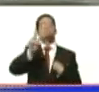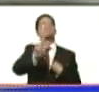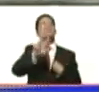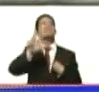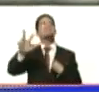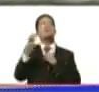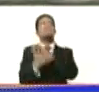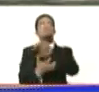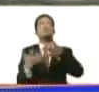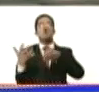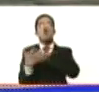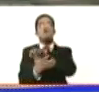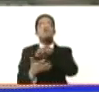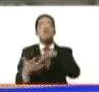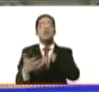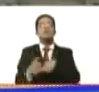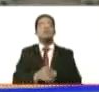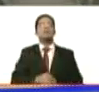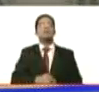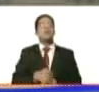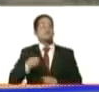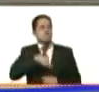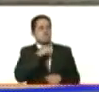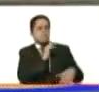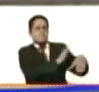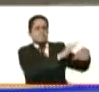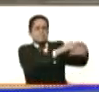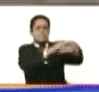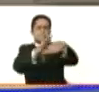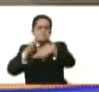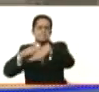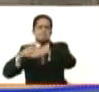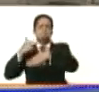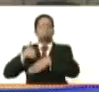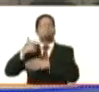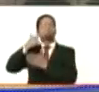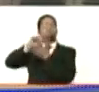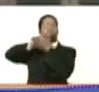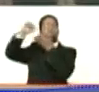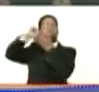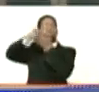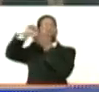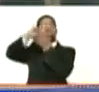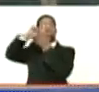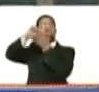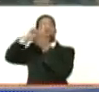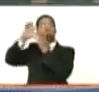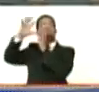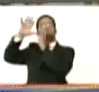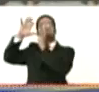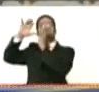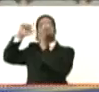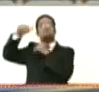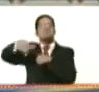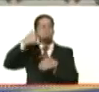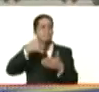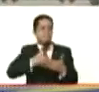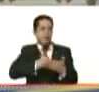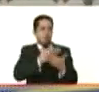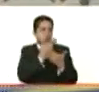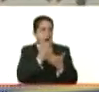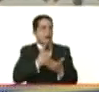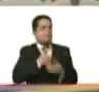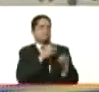que los hemos despertado con el toque de Diana. en esta madrugada marchando.